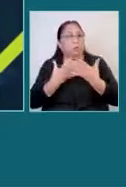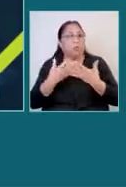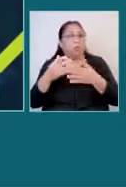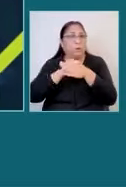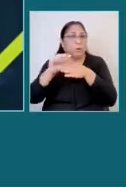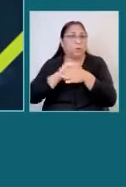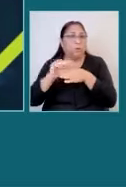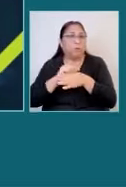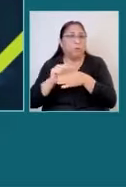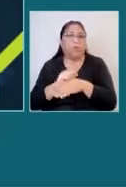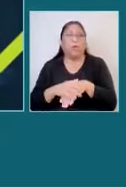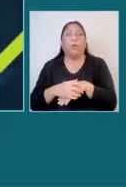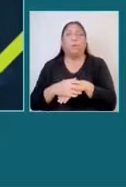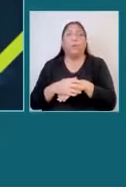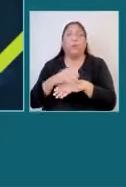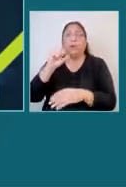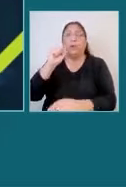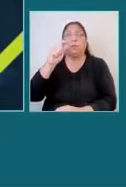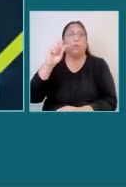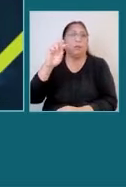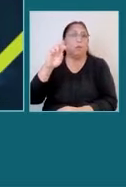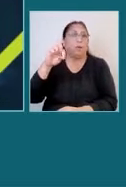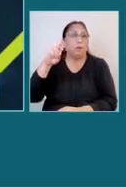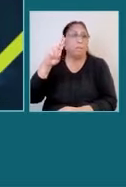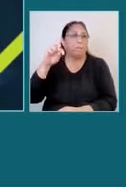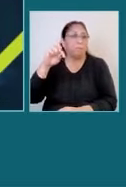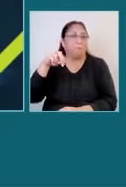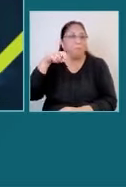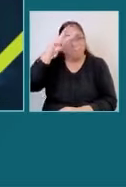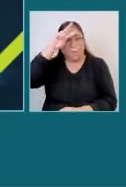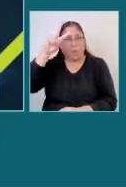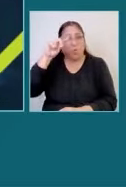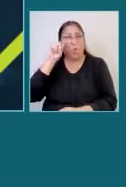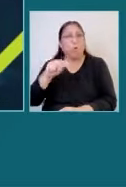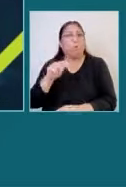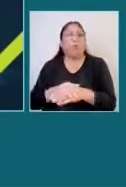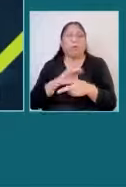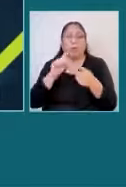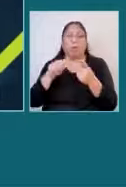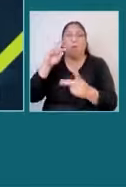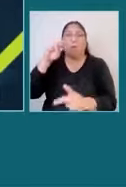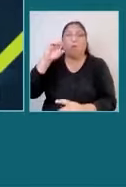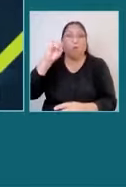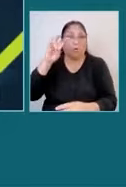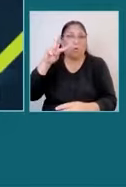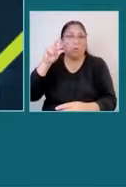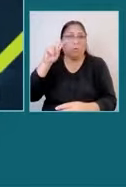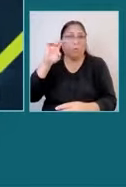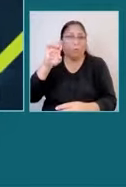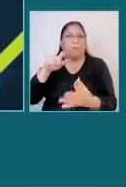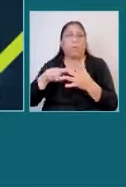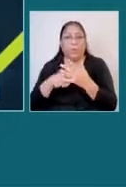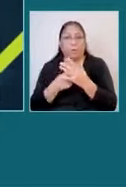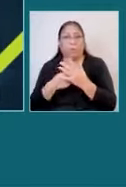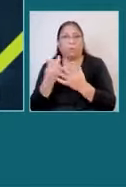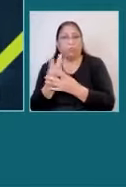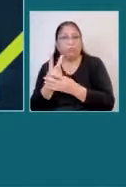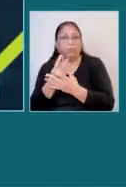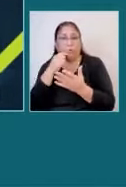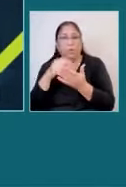fue Startup Perú. Justo ahí lo explicó muy bien Gonzalo, porque ProInnovate inició mucho esto con los programas de Startup Perú en